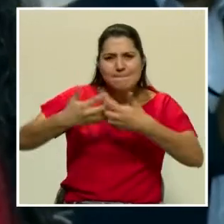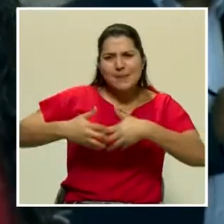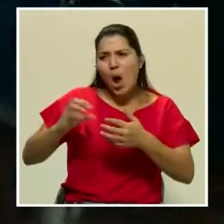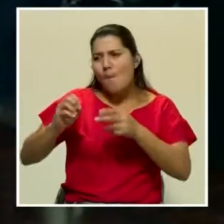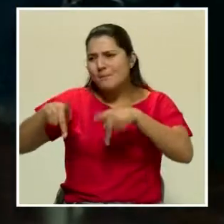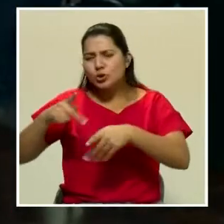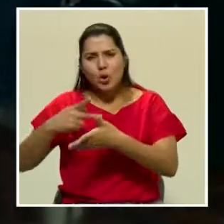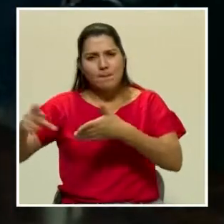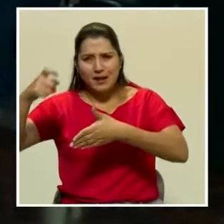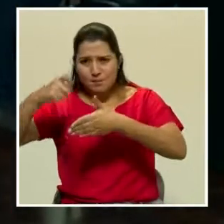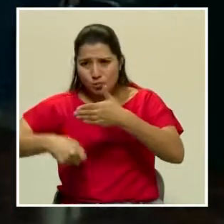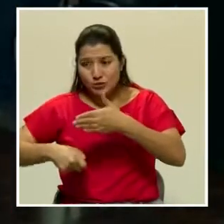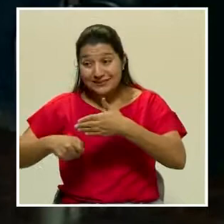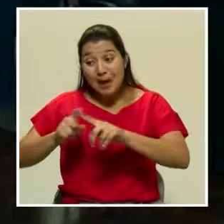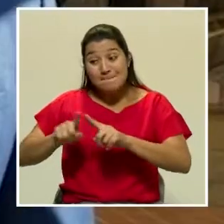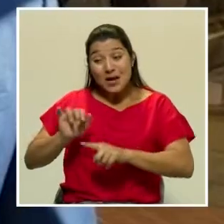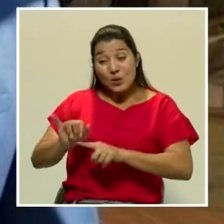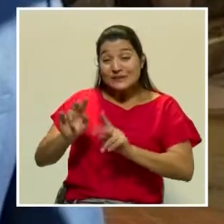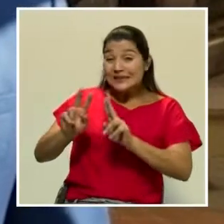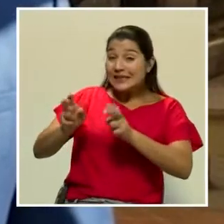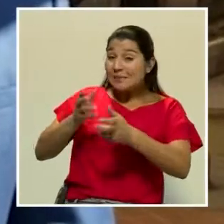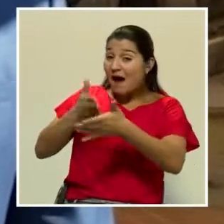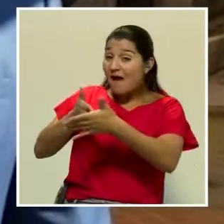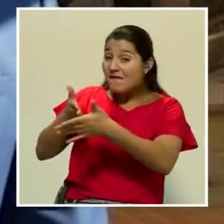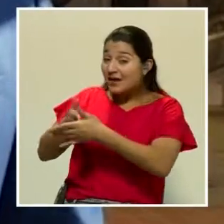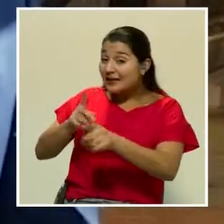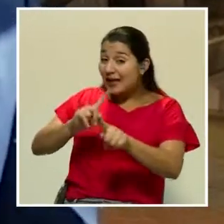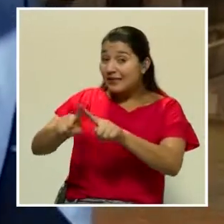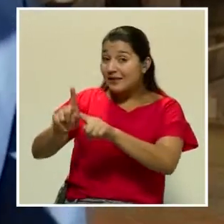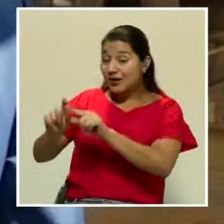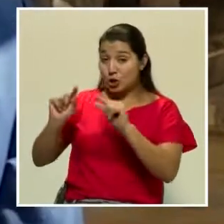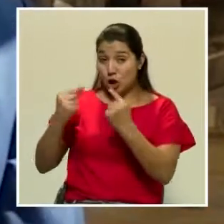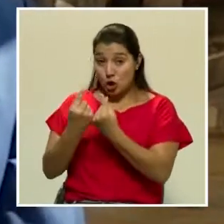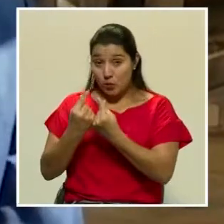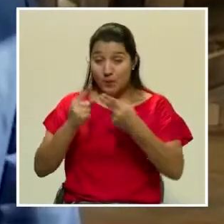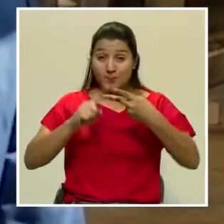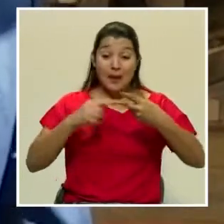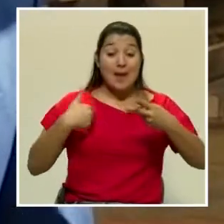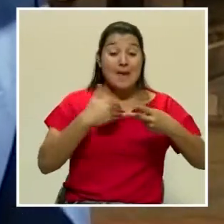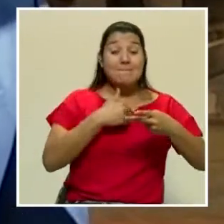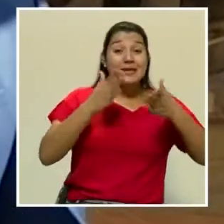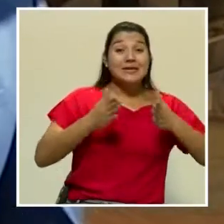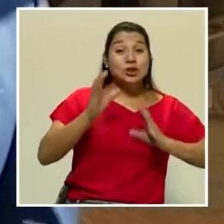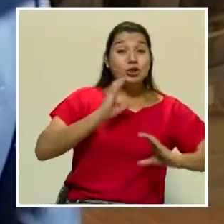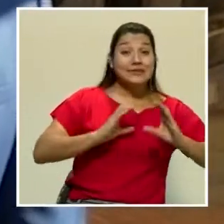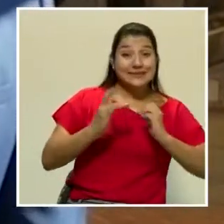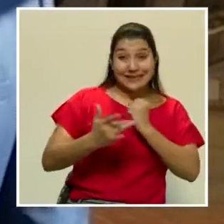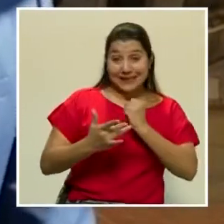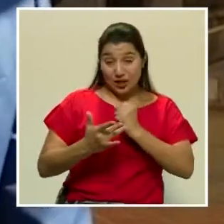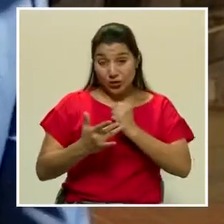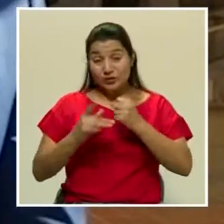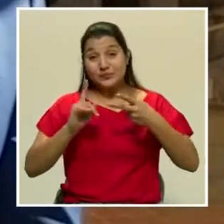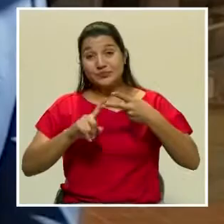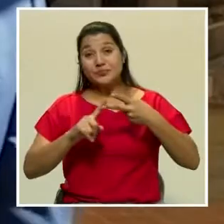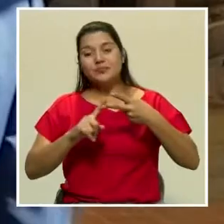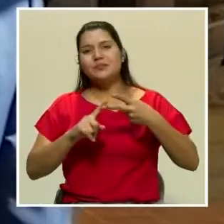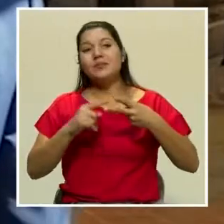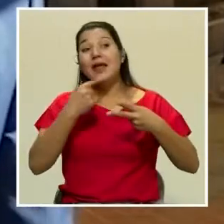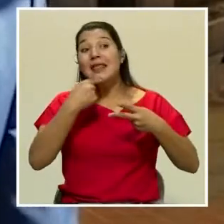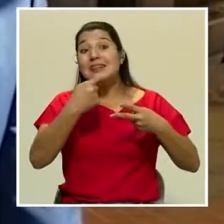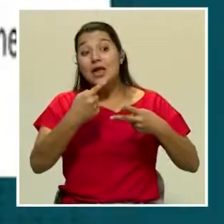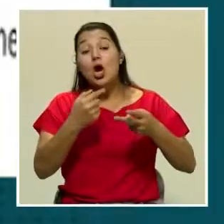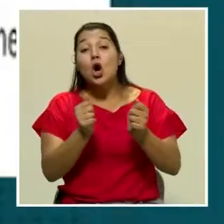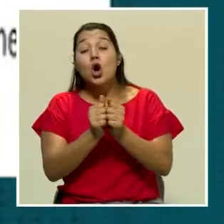toca intereses en diferentes grupos. Por su parte, el ministro de Ciencia y Tecnología, Luis Adrián Salazar, manifestó textualmente a través de su carta